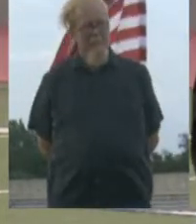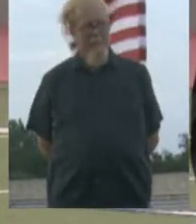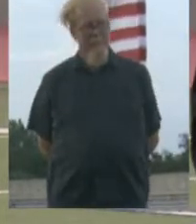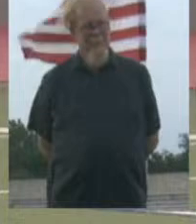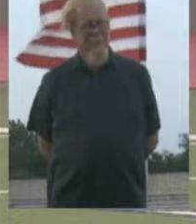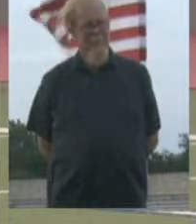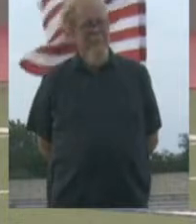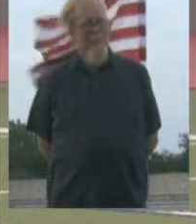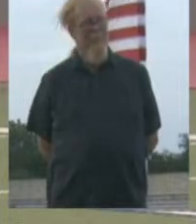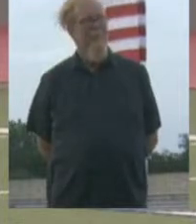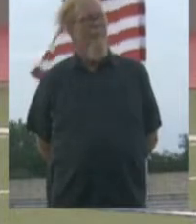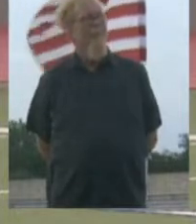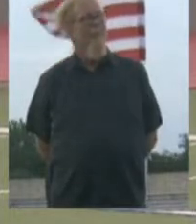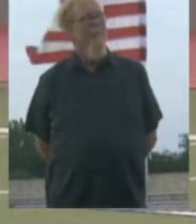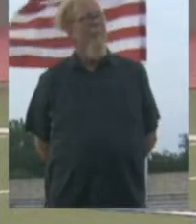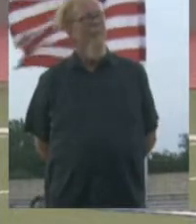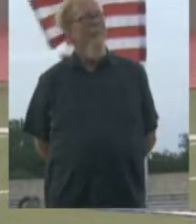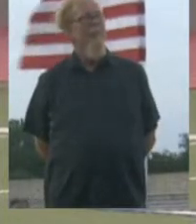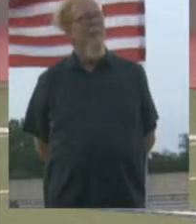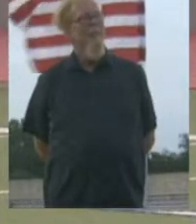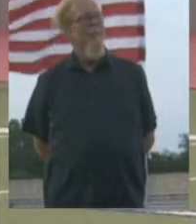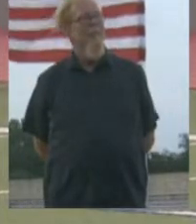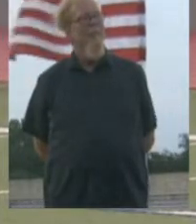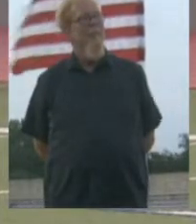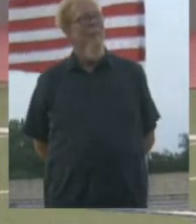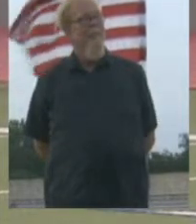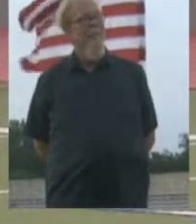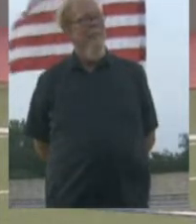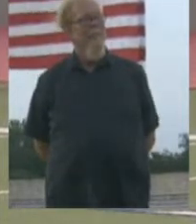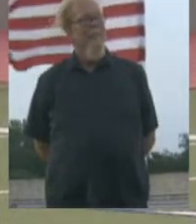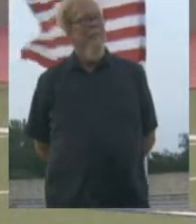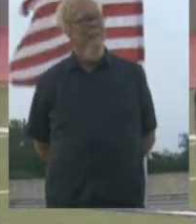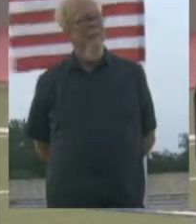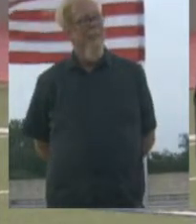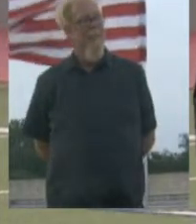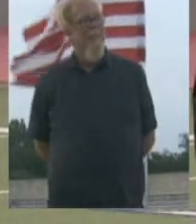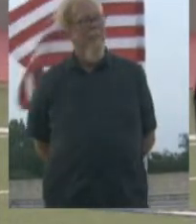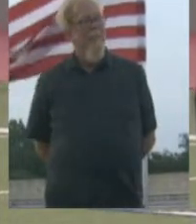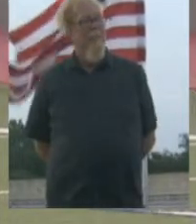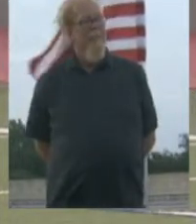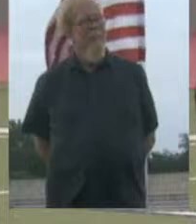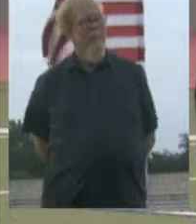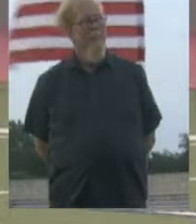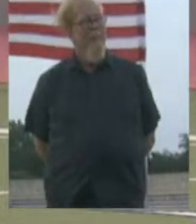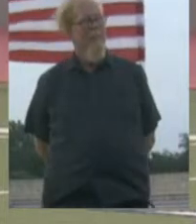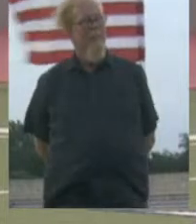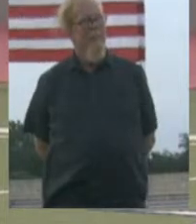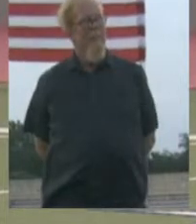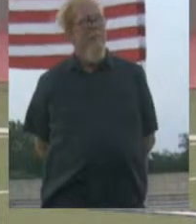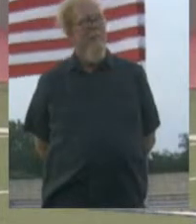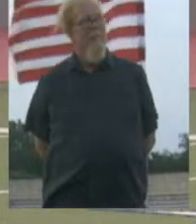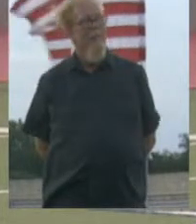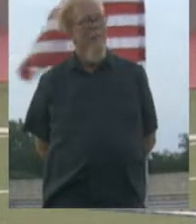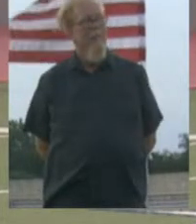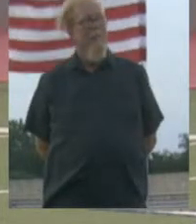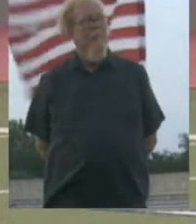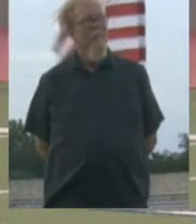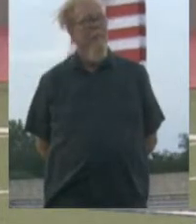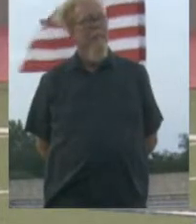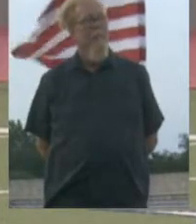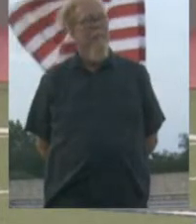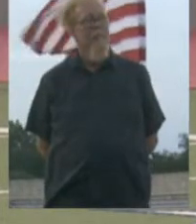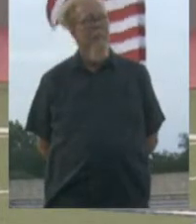Nuestros graduados han trabajado muy duro durante 4 años y han cumplido con los requisitos establecidos por la Agencia de